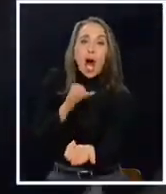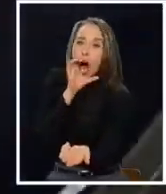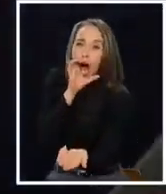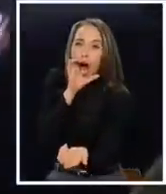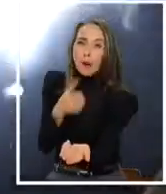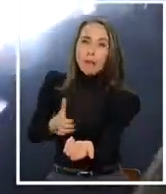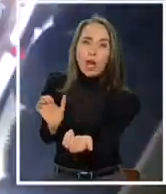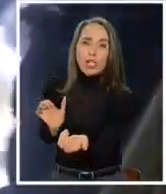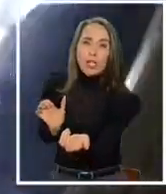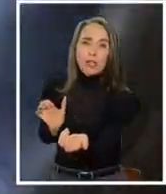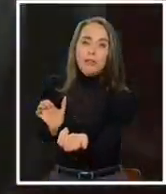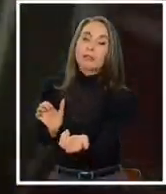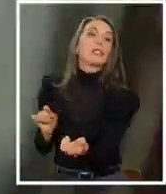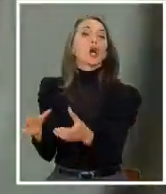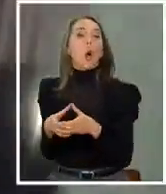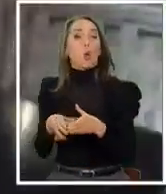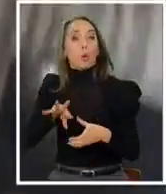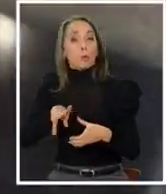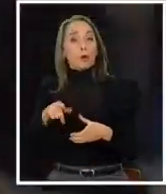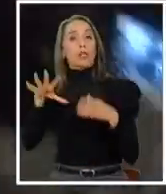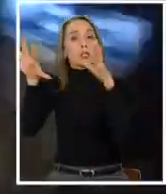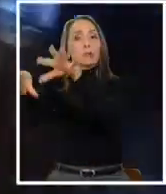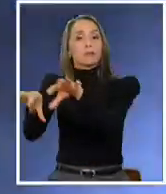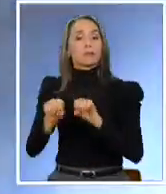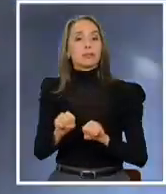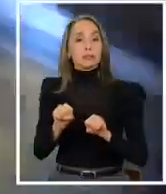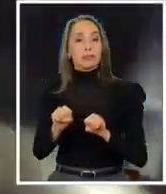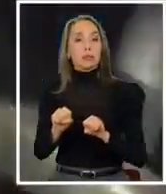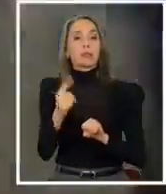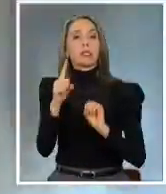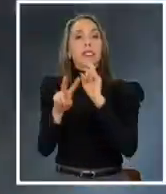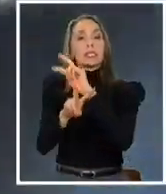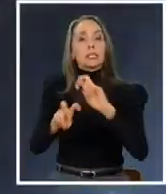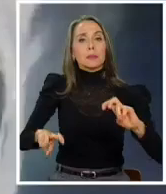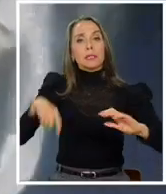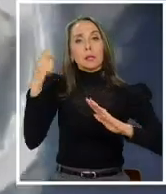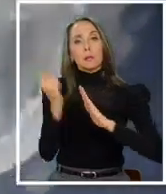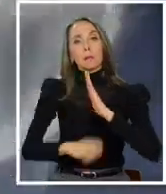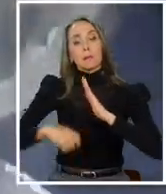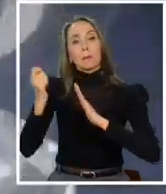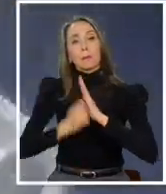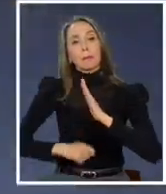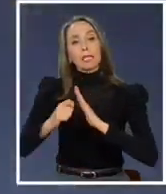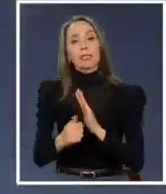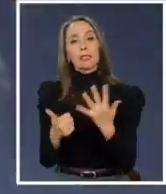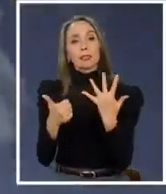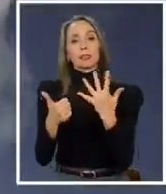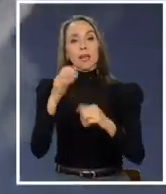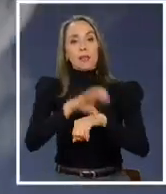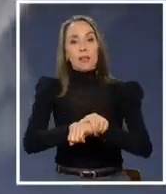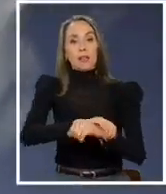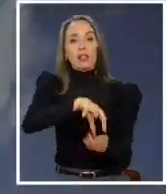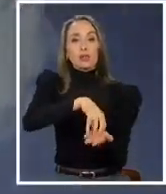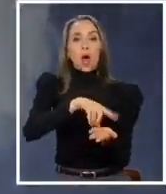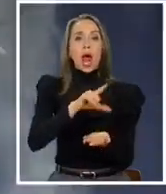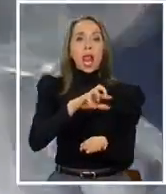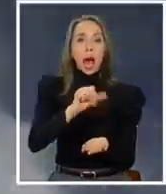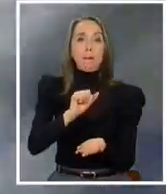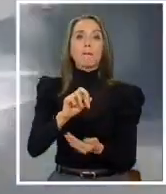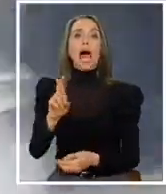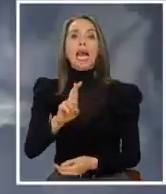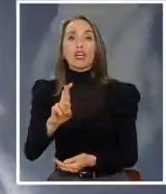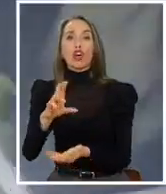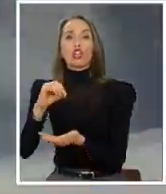¡Policía! La banda fue desarticulada tras una investigación de varios meses. 6 detenidos en Lampa Recoleta con Chalí